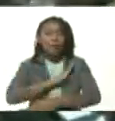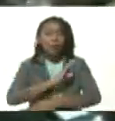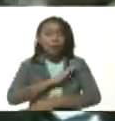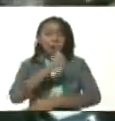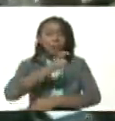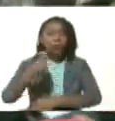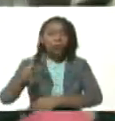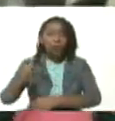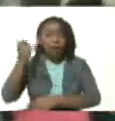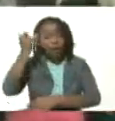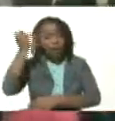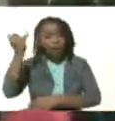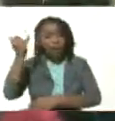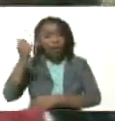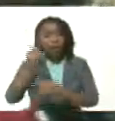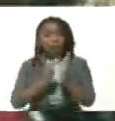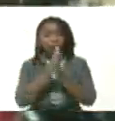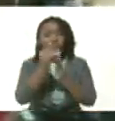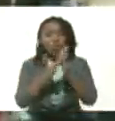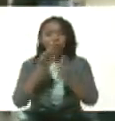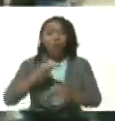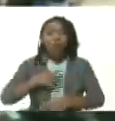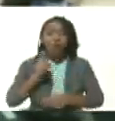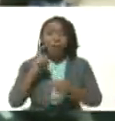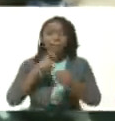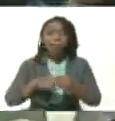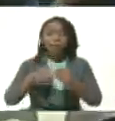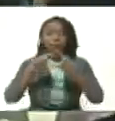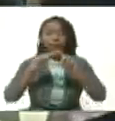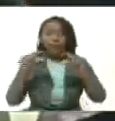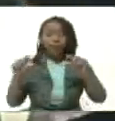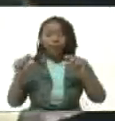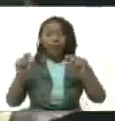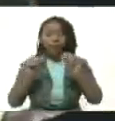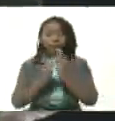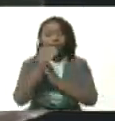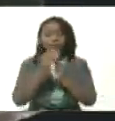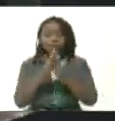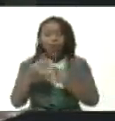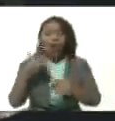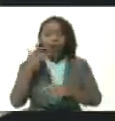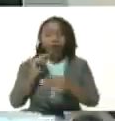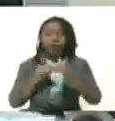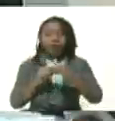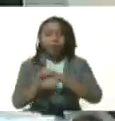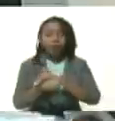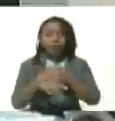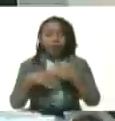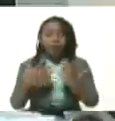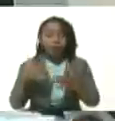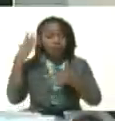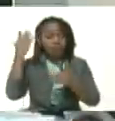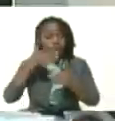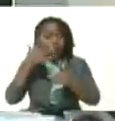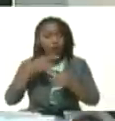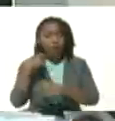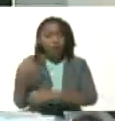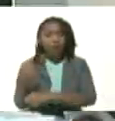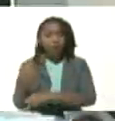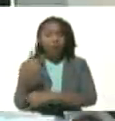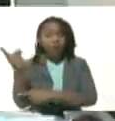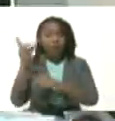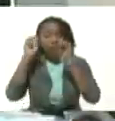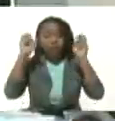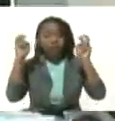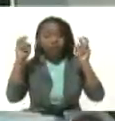intelectual, que nuestros emprendedores puedan registrar su marca, que nuestros emprendedores tengan acceso a la formación financiera, que es un